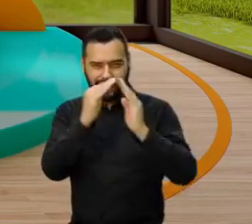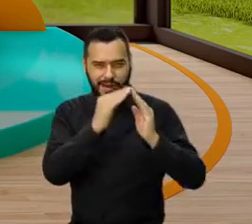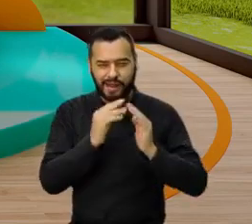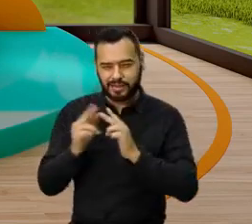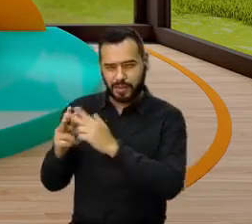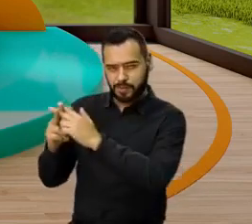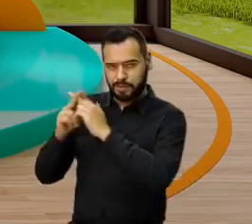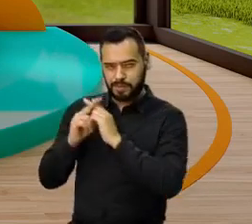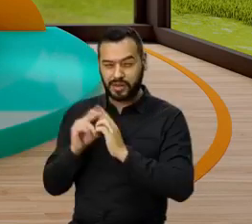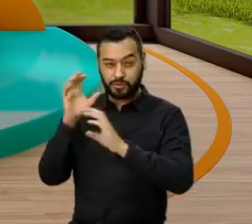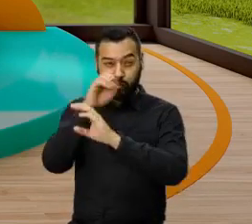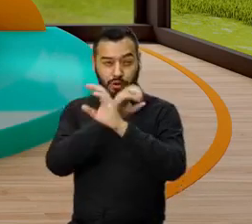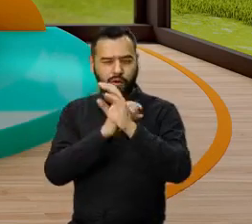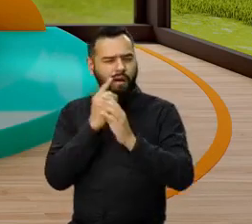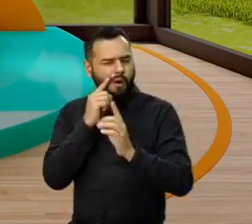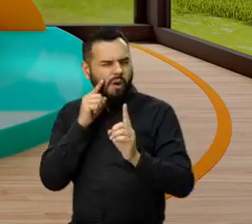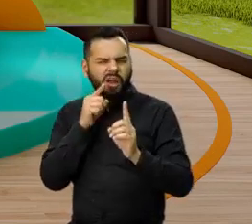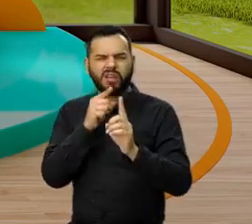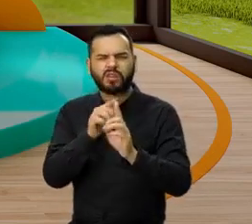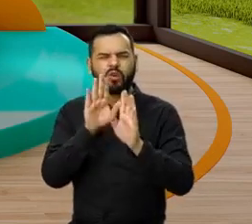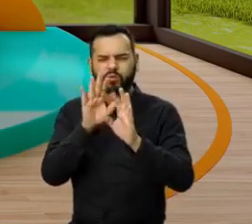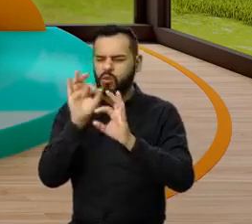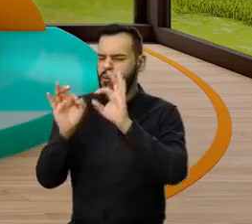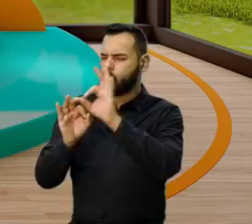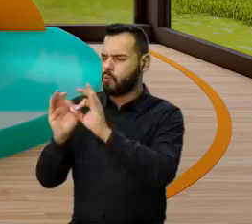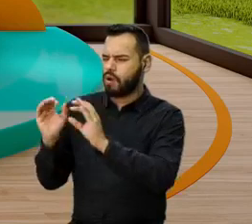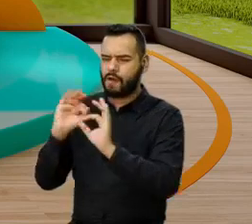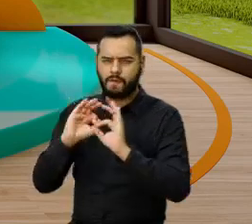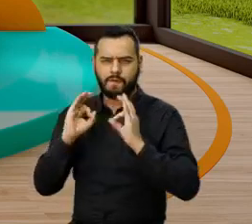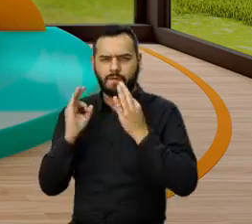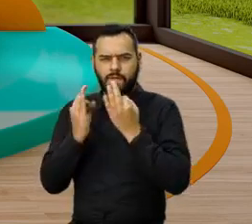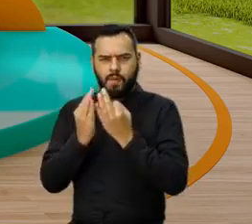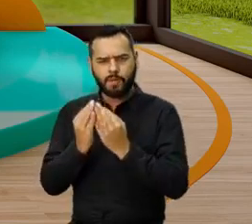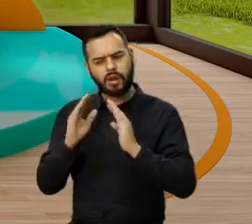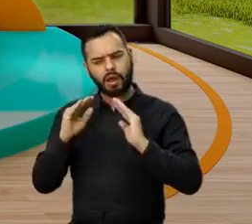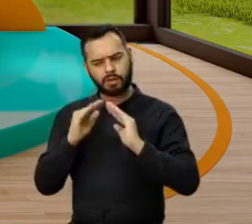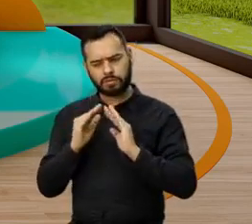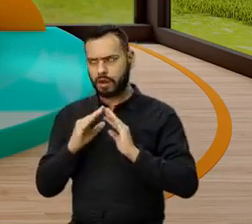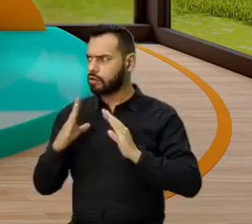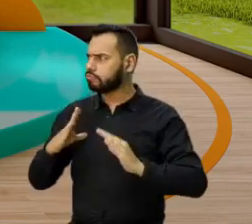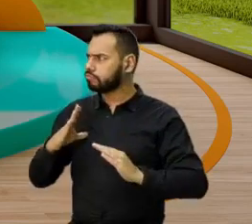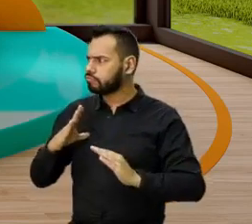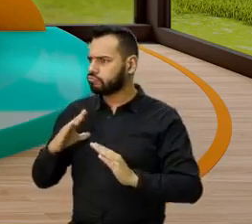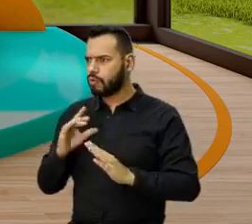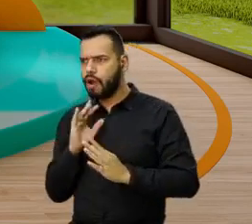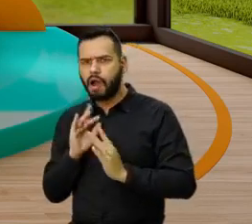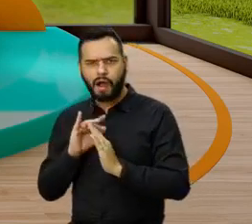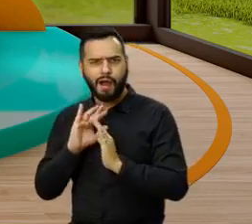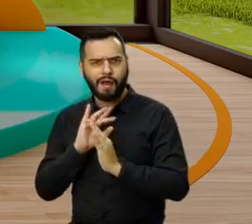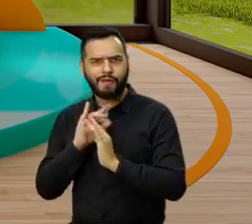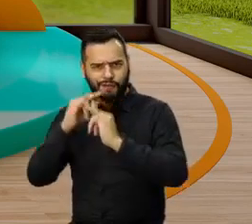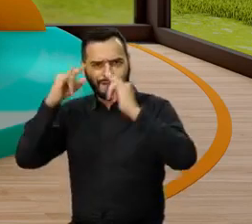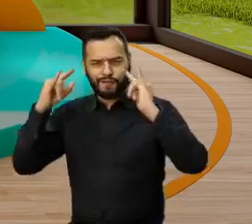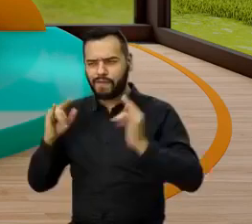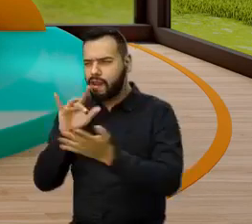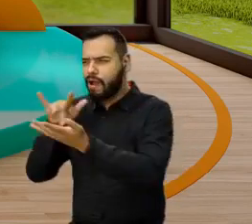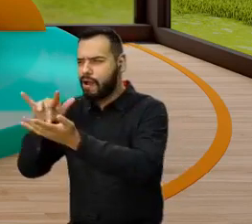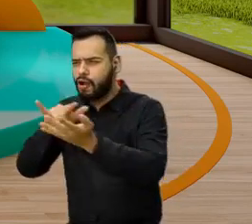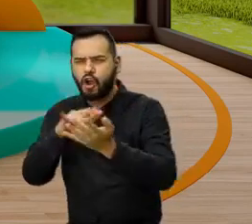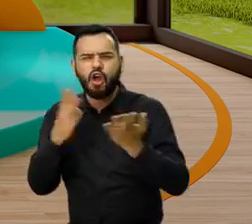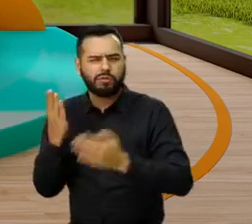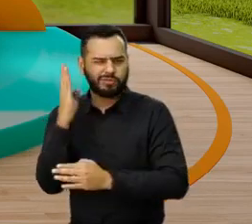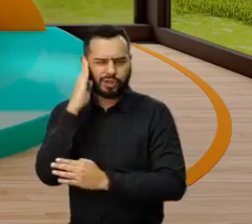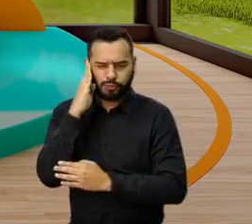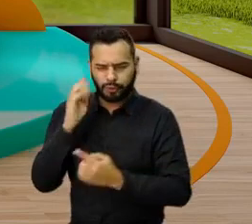compensar diseñada para seguirnos cuidando en familia y disfrutar desde la comodidad de nuestro sofá favorito a través de un